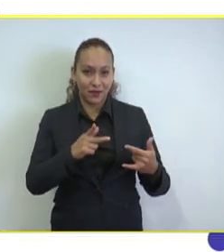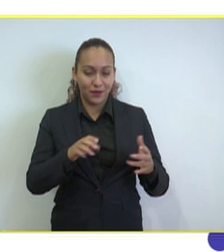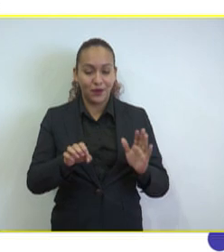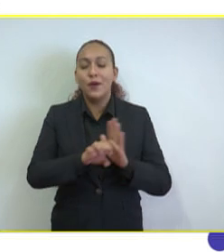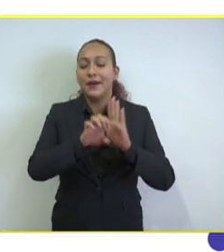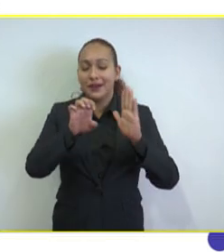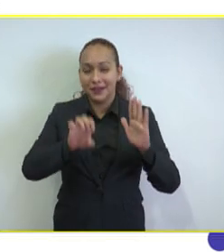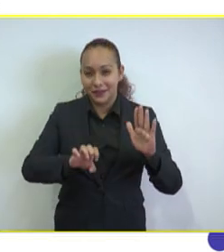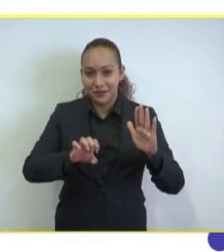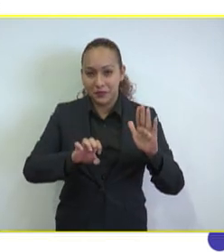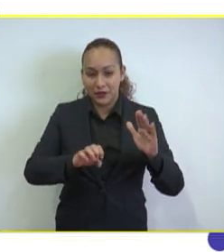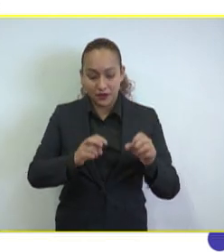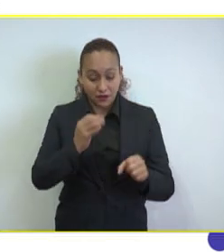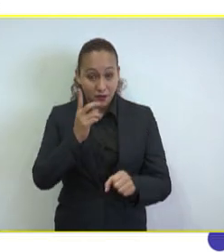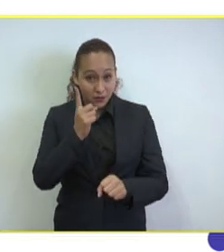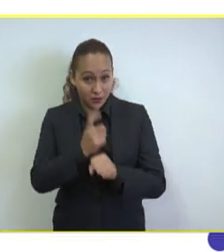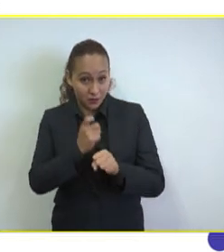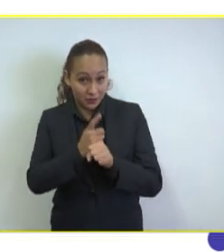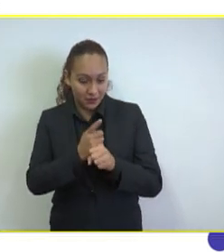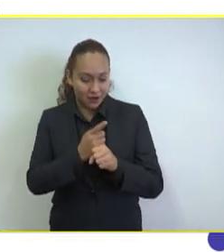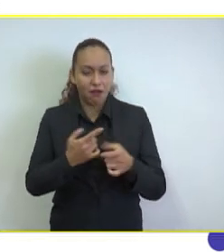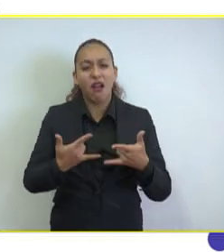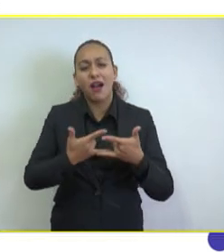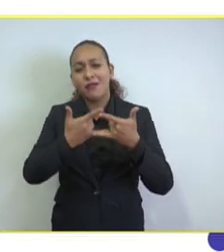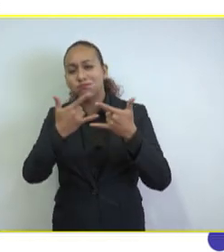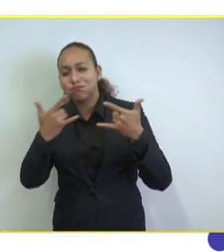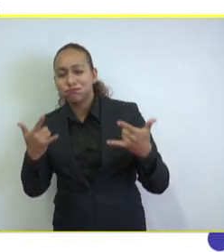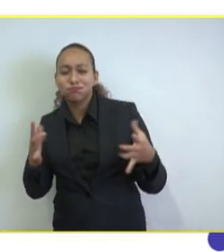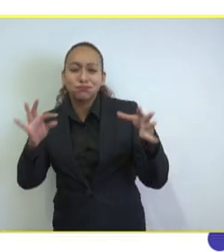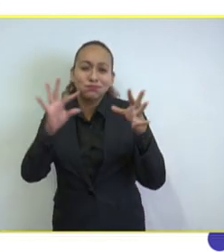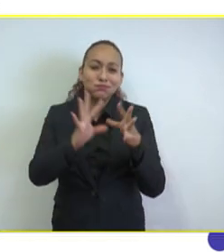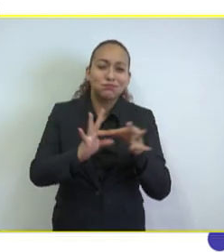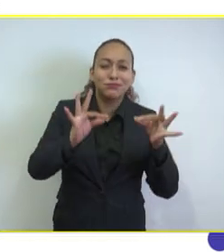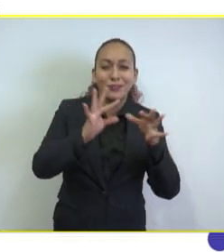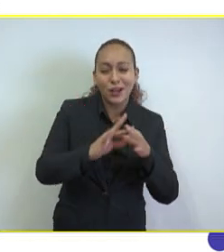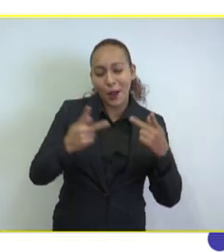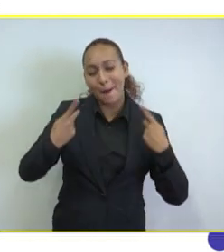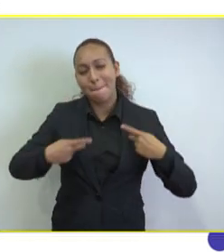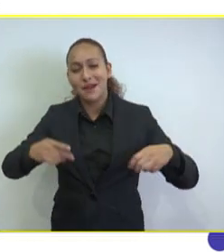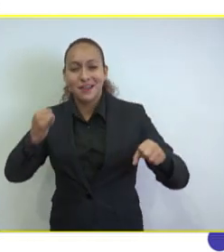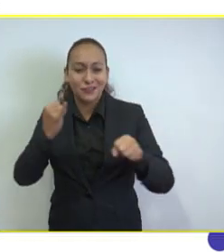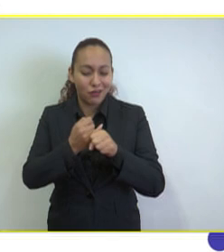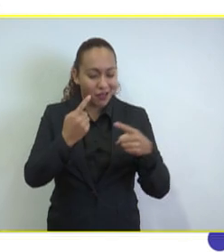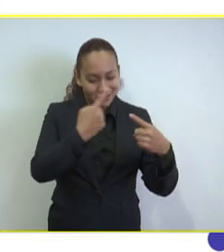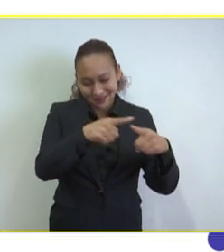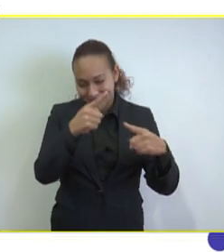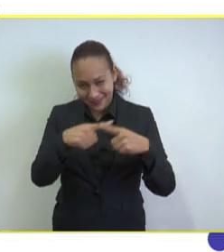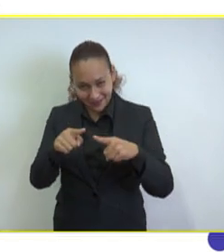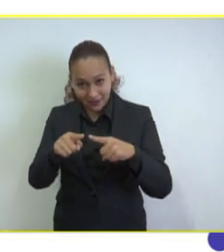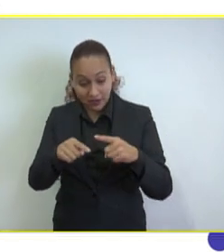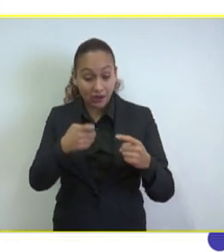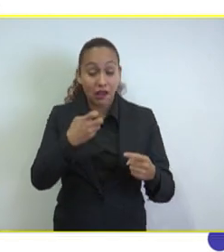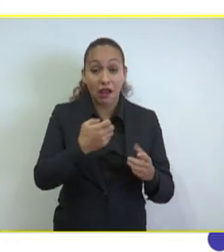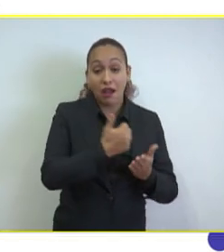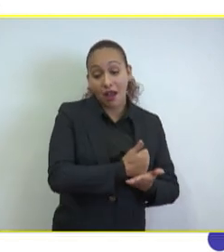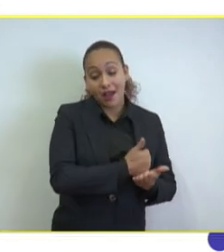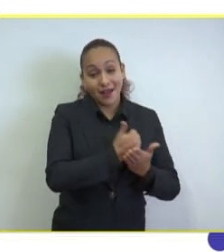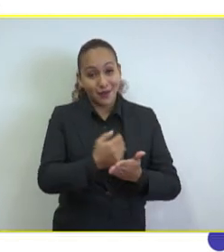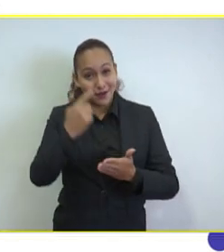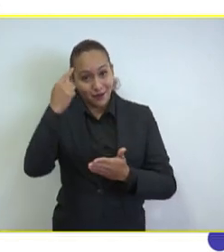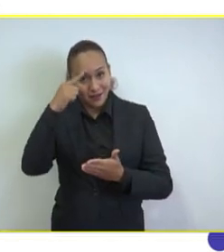es contextualizar a través de la historia, de los escenarios, de los personajes, y después se busca brindarle la herramienta